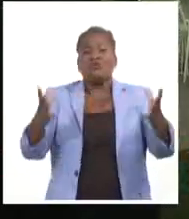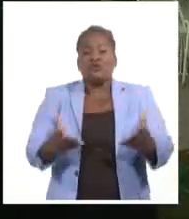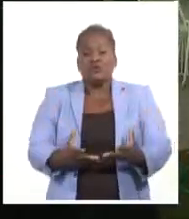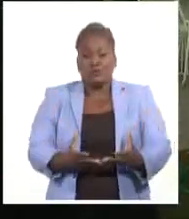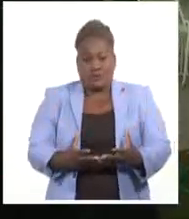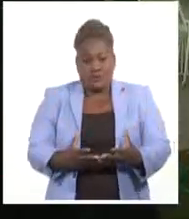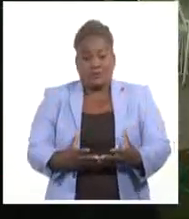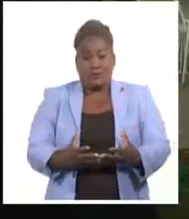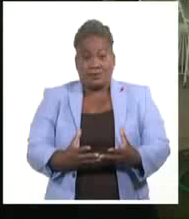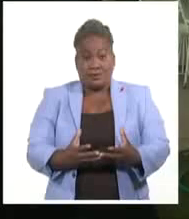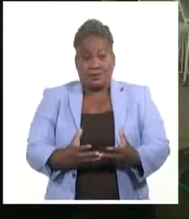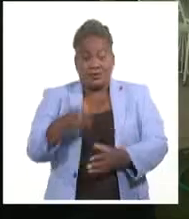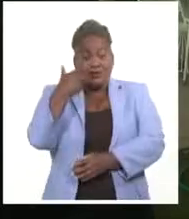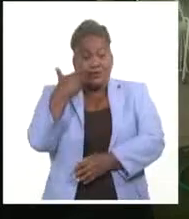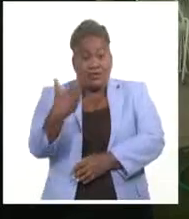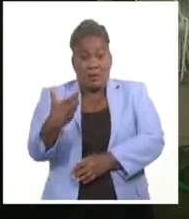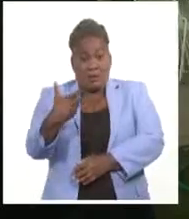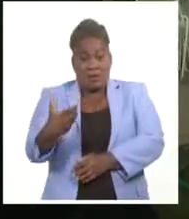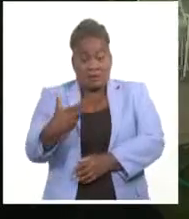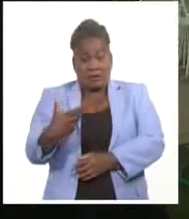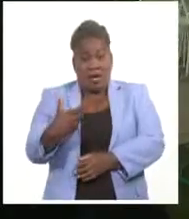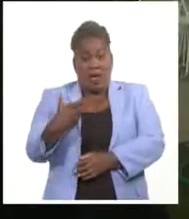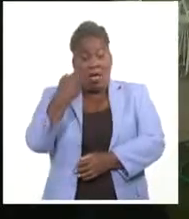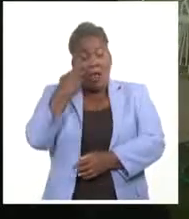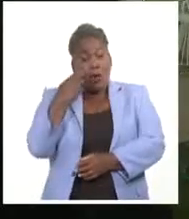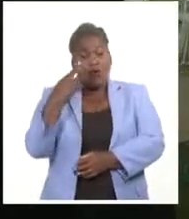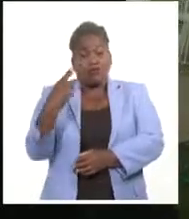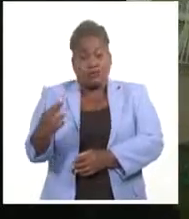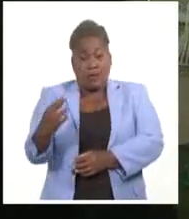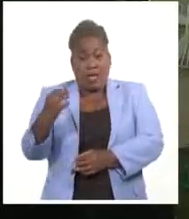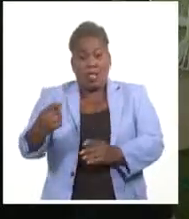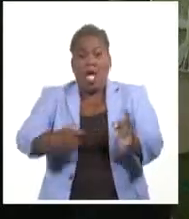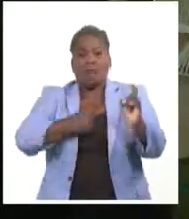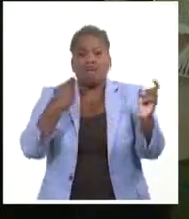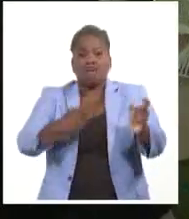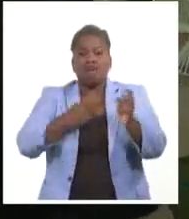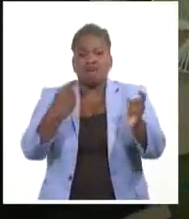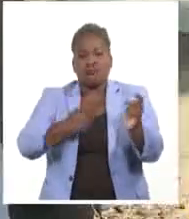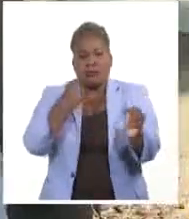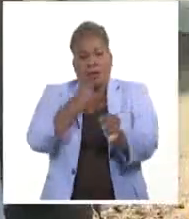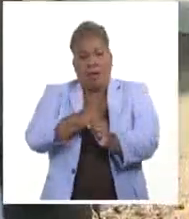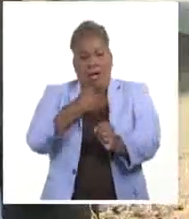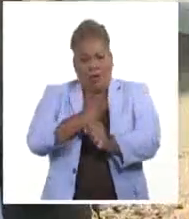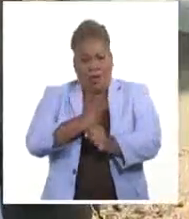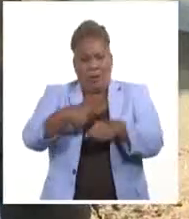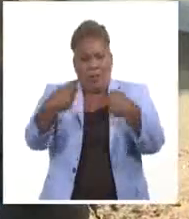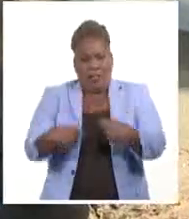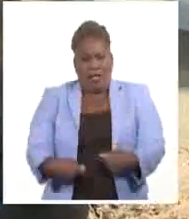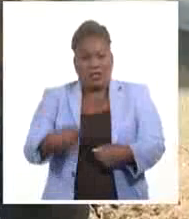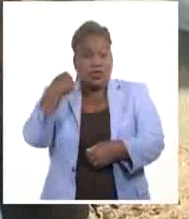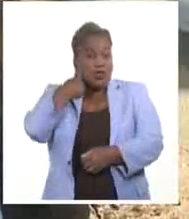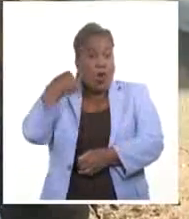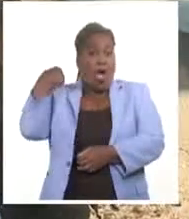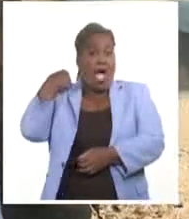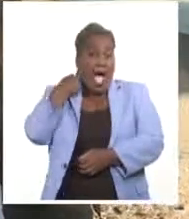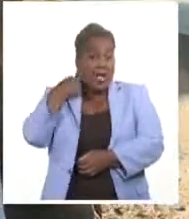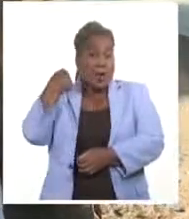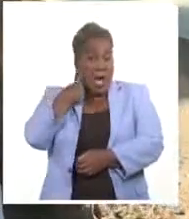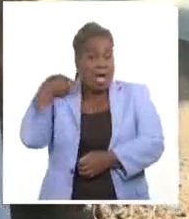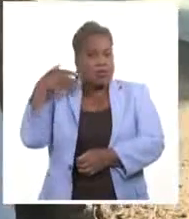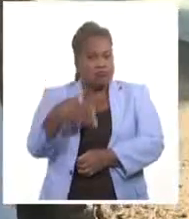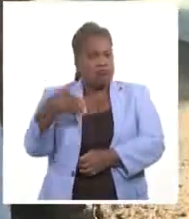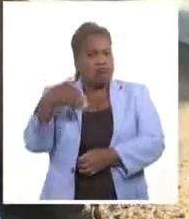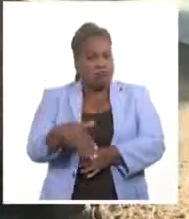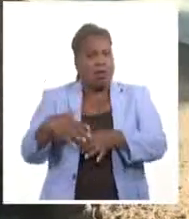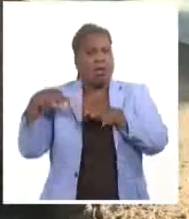Y sobre todo es un avance, es un reconocimiento a la lucha de los obreros por sus derechos. Yo todos los años voy con mi familia,